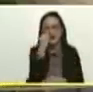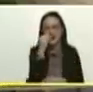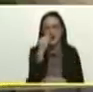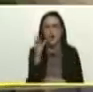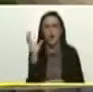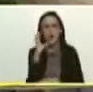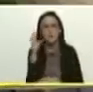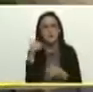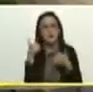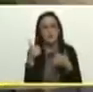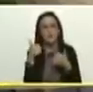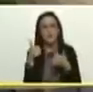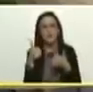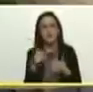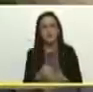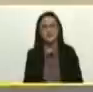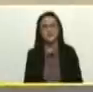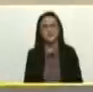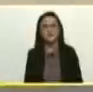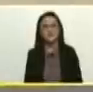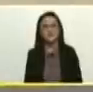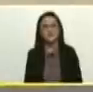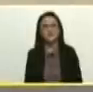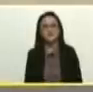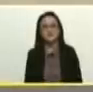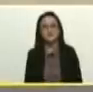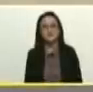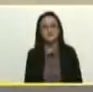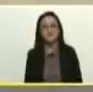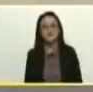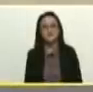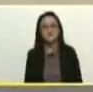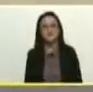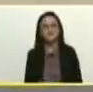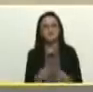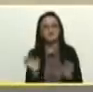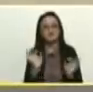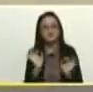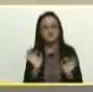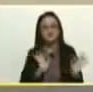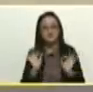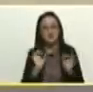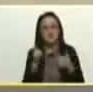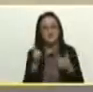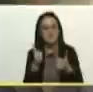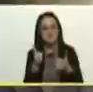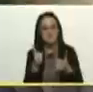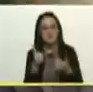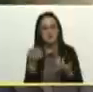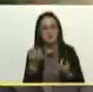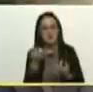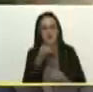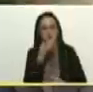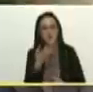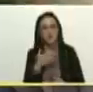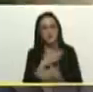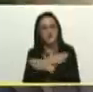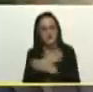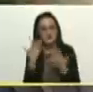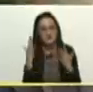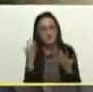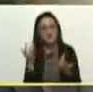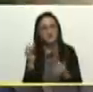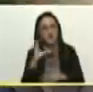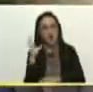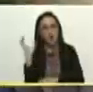¿vale? Es entretenida, bien actuada, bien dirigida, admirable. Felicito a los artistas